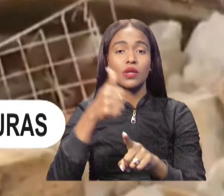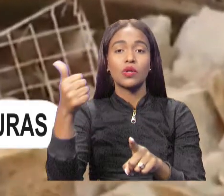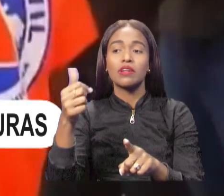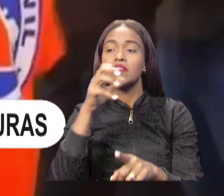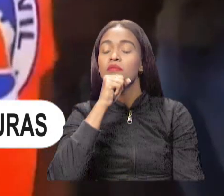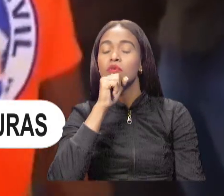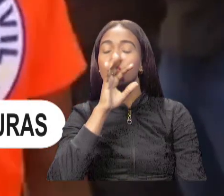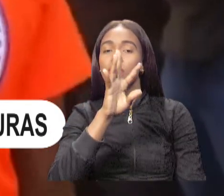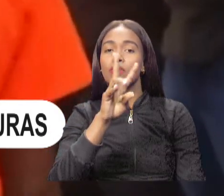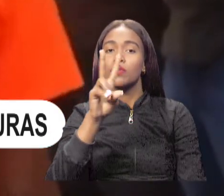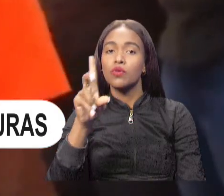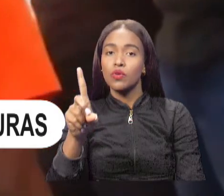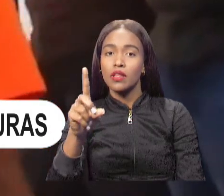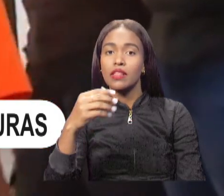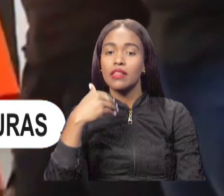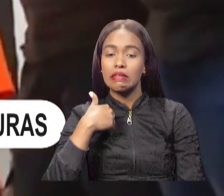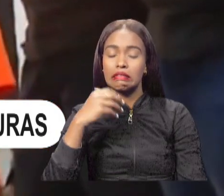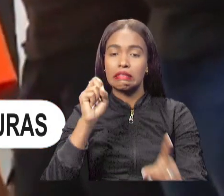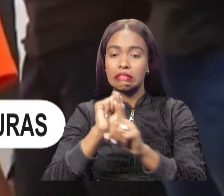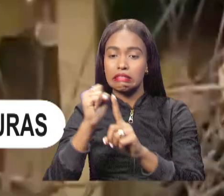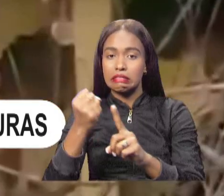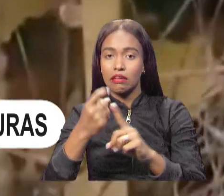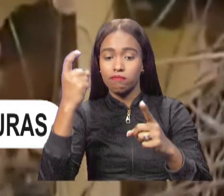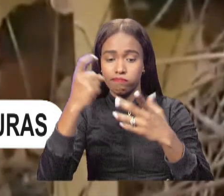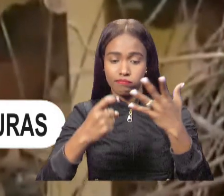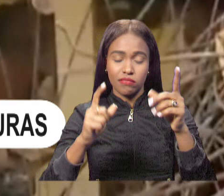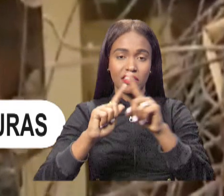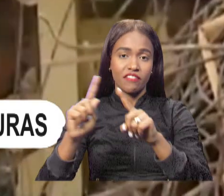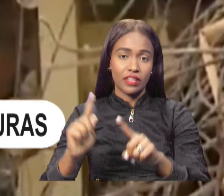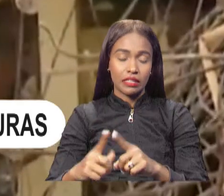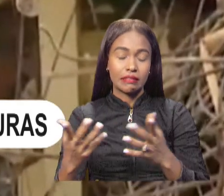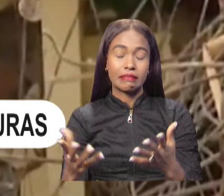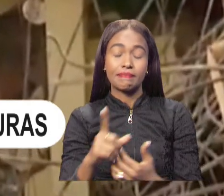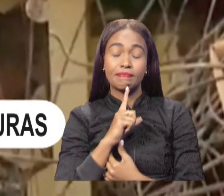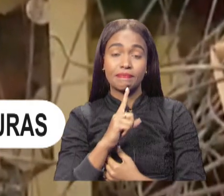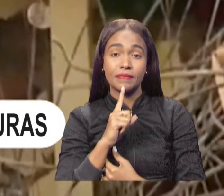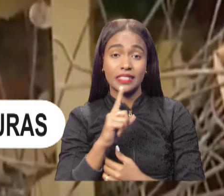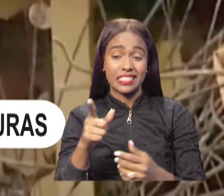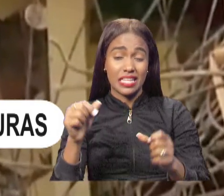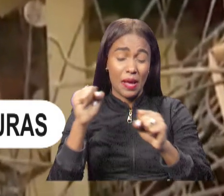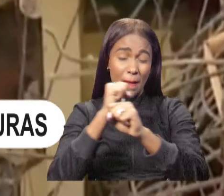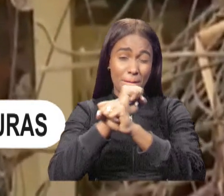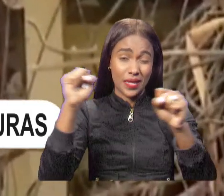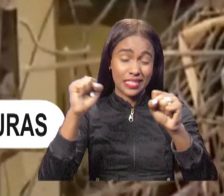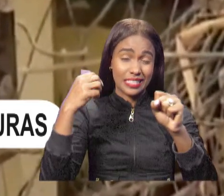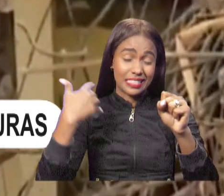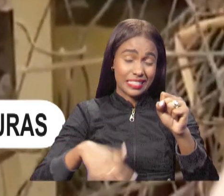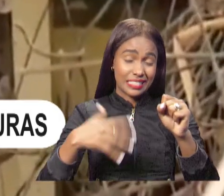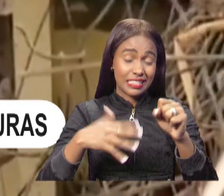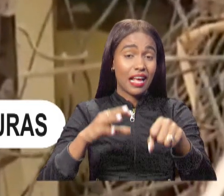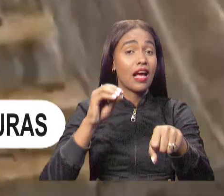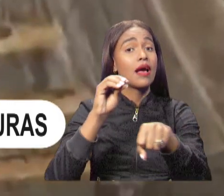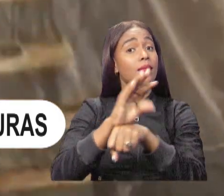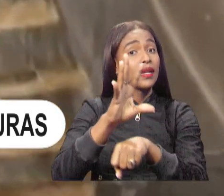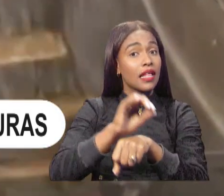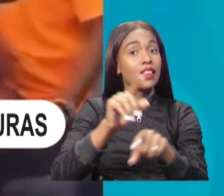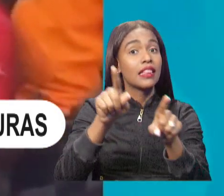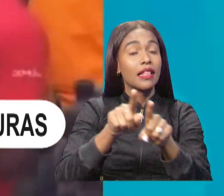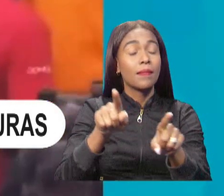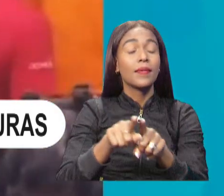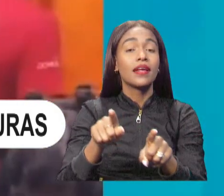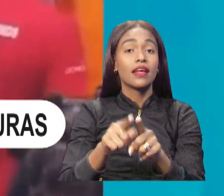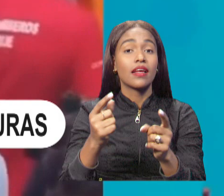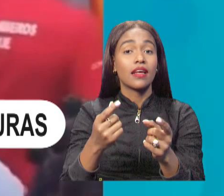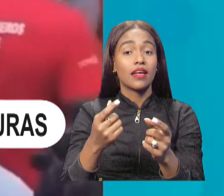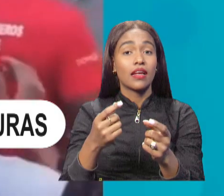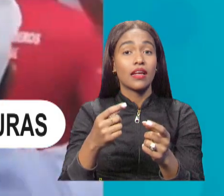41 años con traumas múltiples. La verdad que una exhortación interesante, pero a la vez inteligente, a propósito de